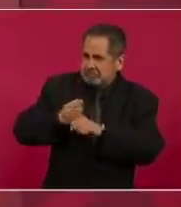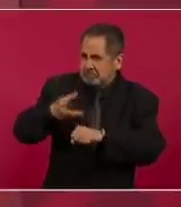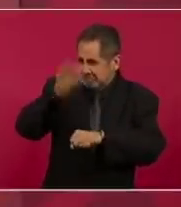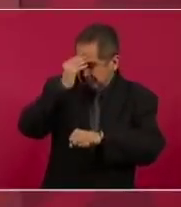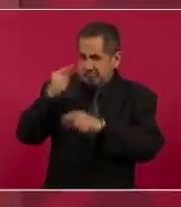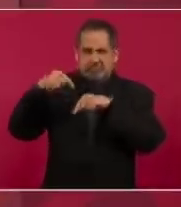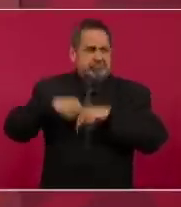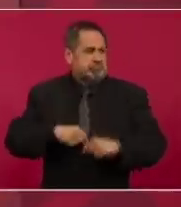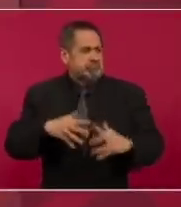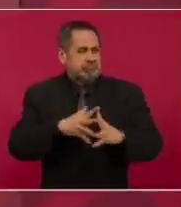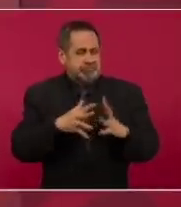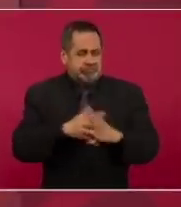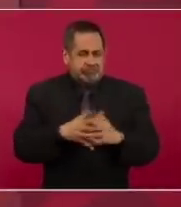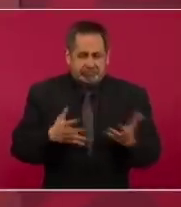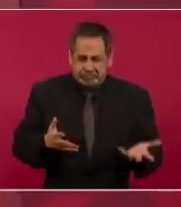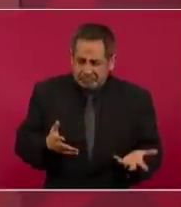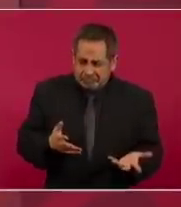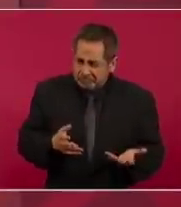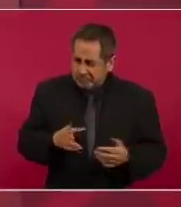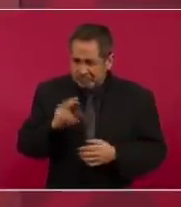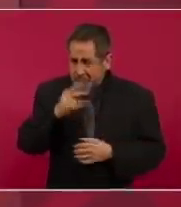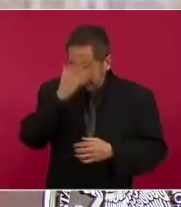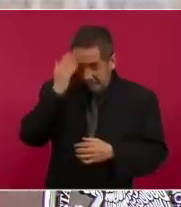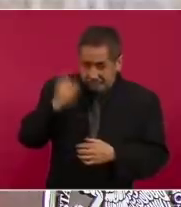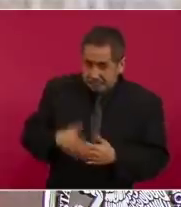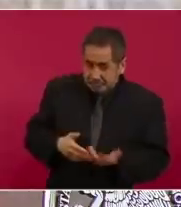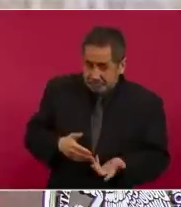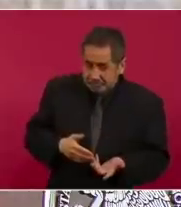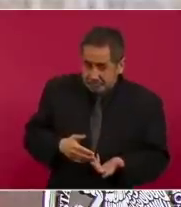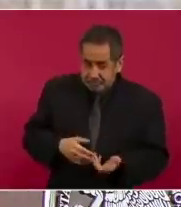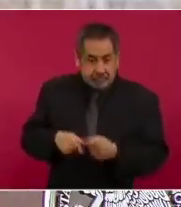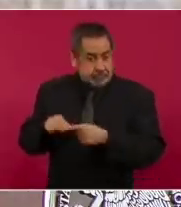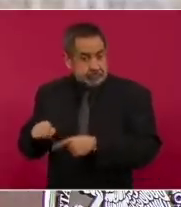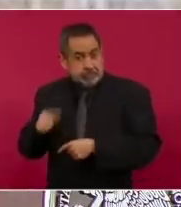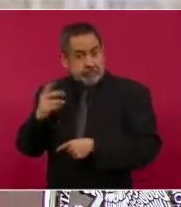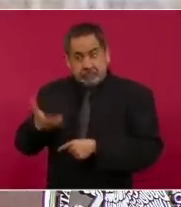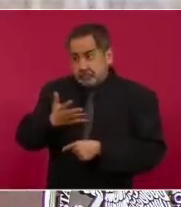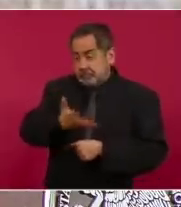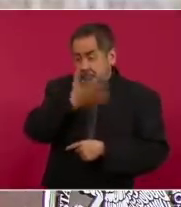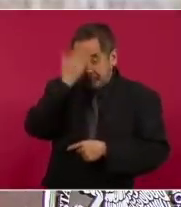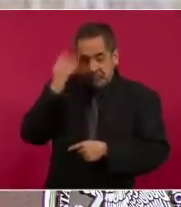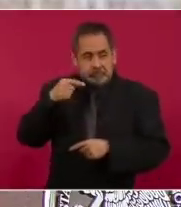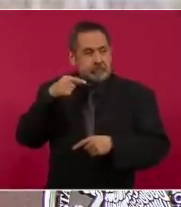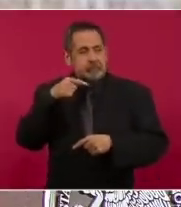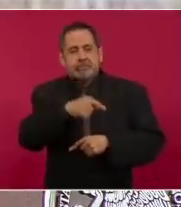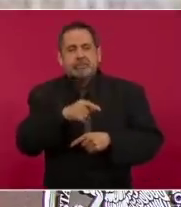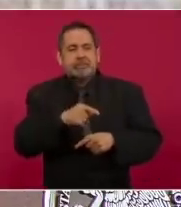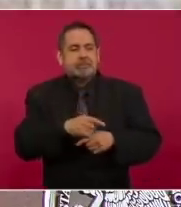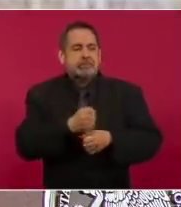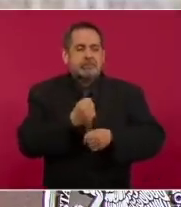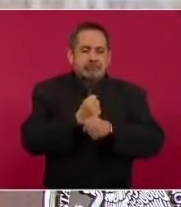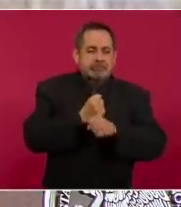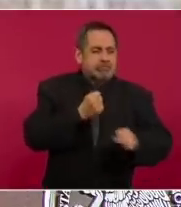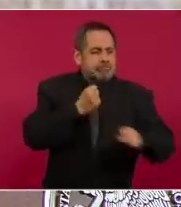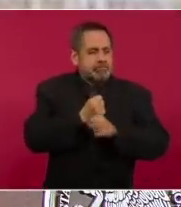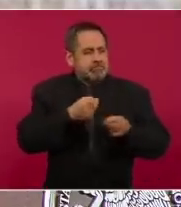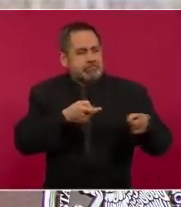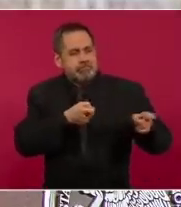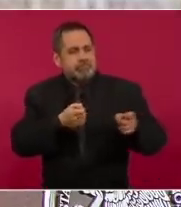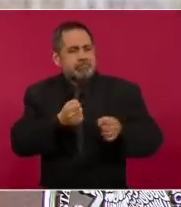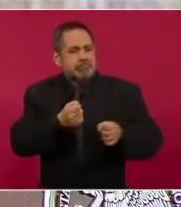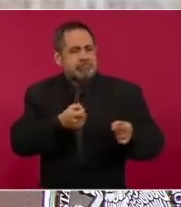¿Qué no sabía él de la introducción de armas en el operativo Rápido y